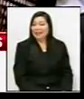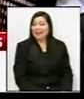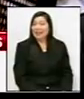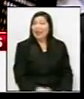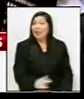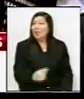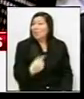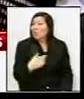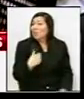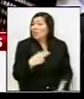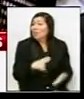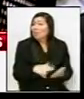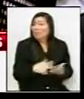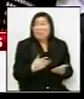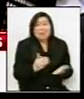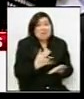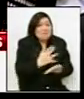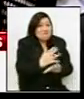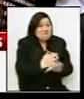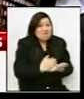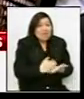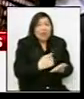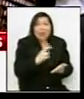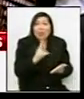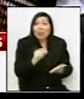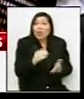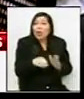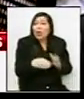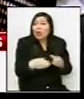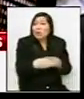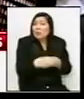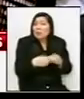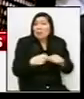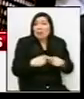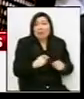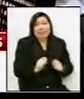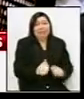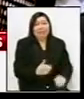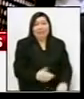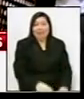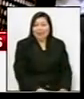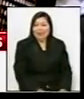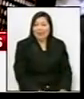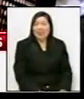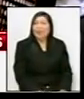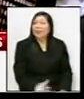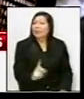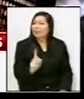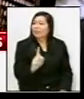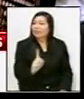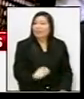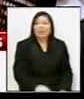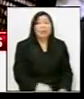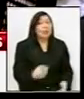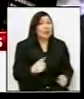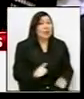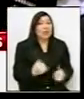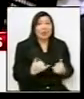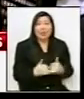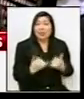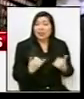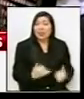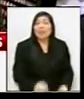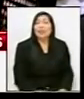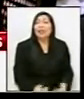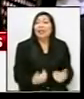Entonces no se puede aprobar así, y menos decir, ah no, que la comisión permanente lo corrija, pues. No, presidente, yo no estoy de acuerdo con eso.